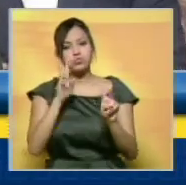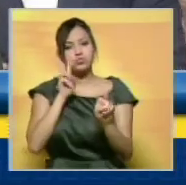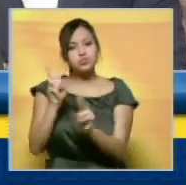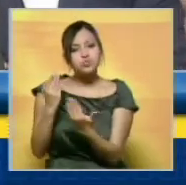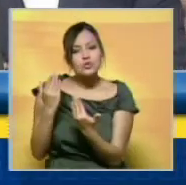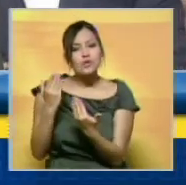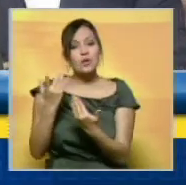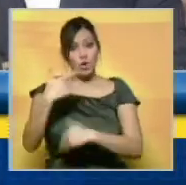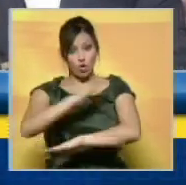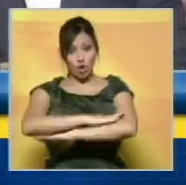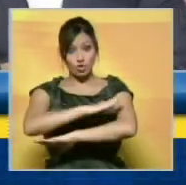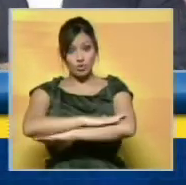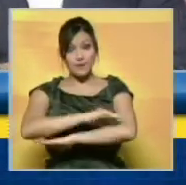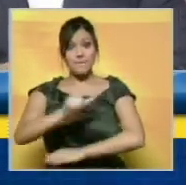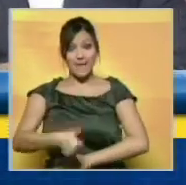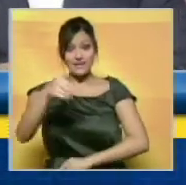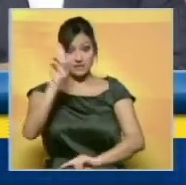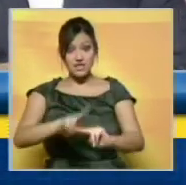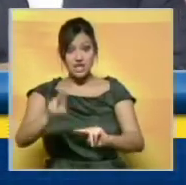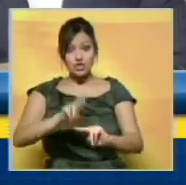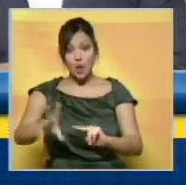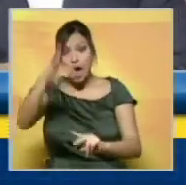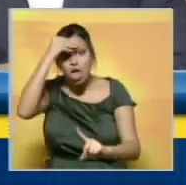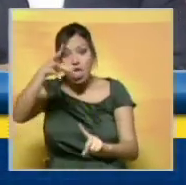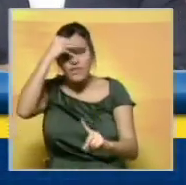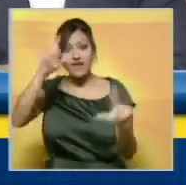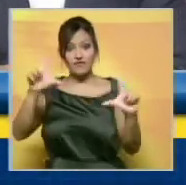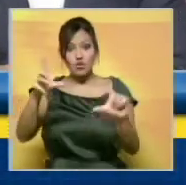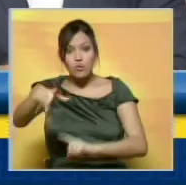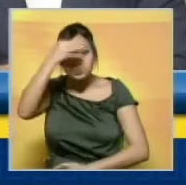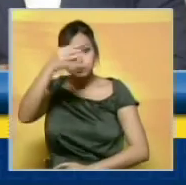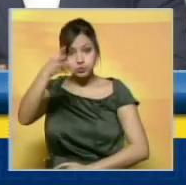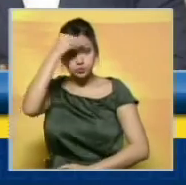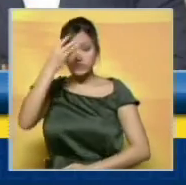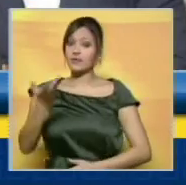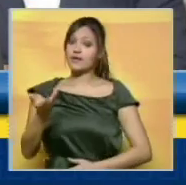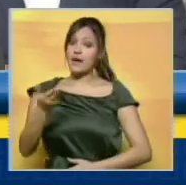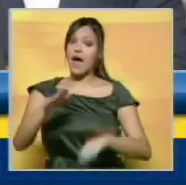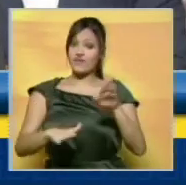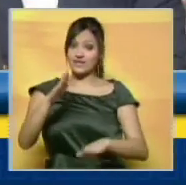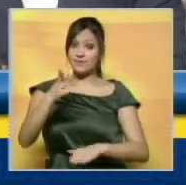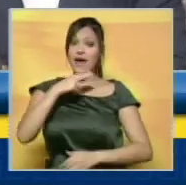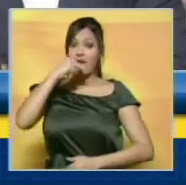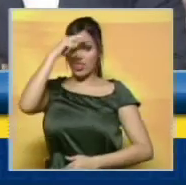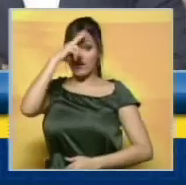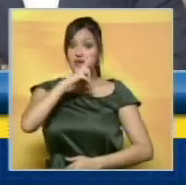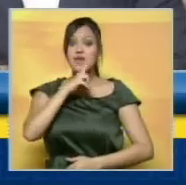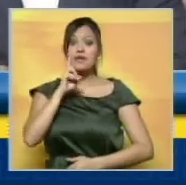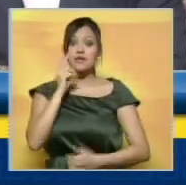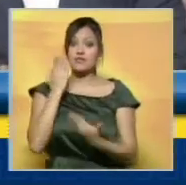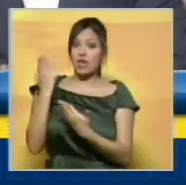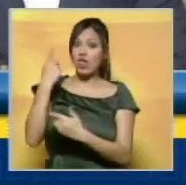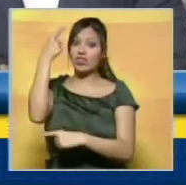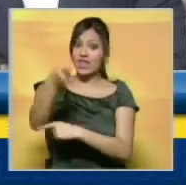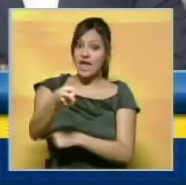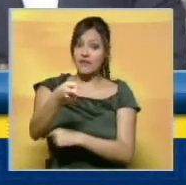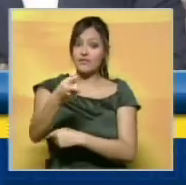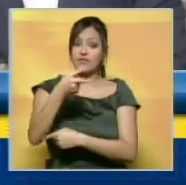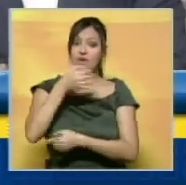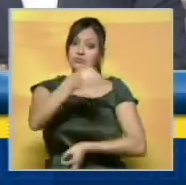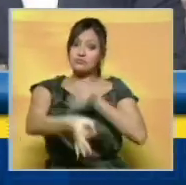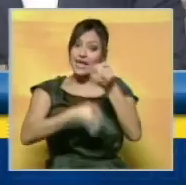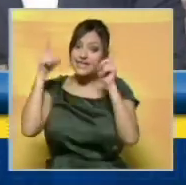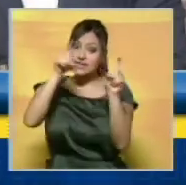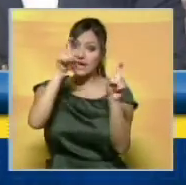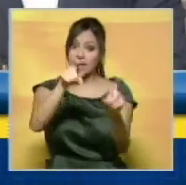conducta, sobre todo en nuestros niños. A veces pasa que pues no están los padres que son los que deberían educar porque